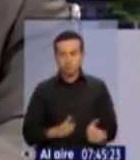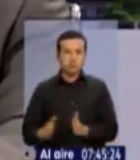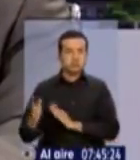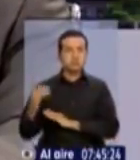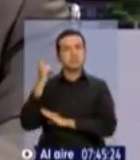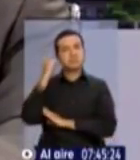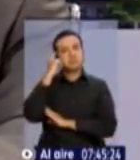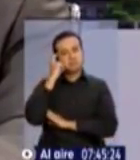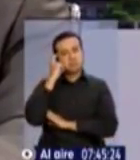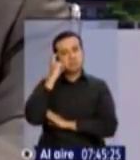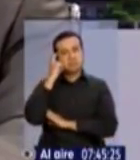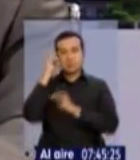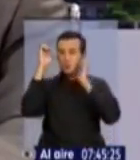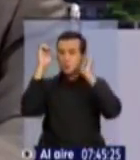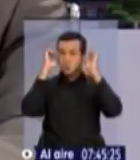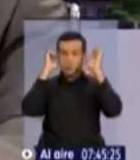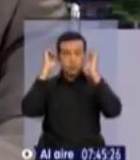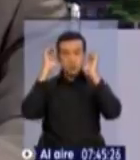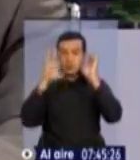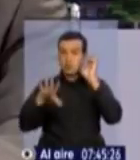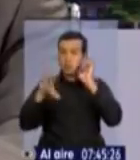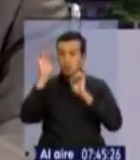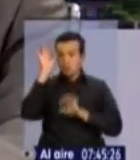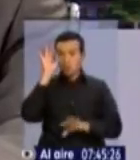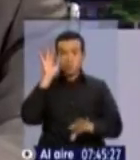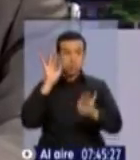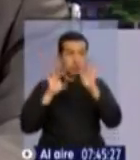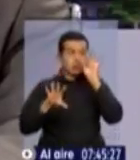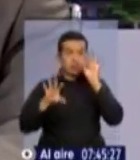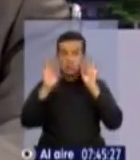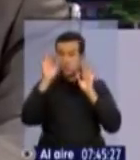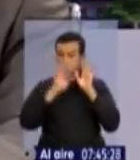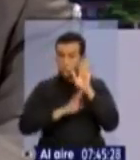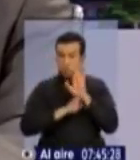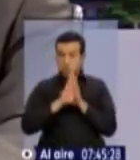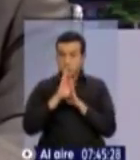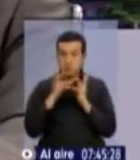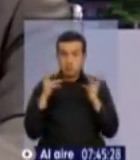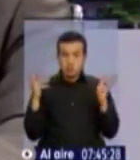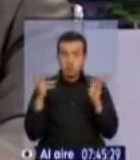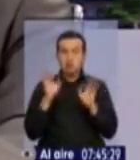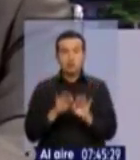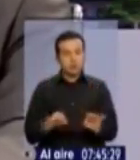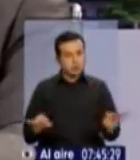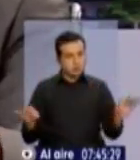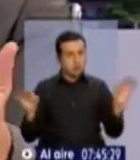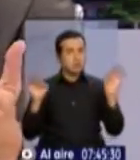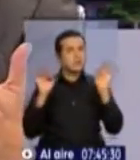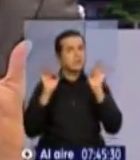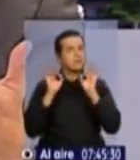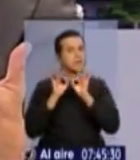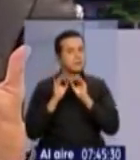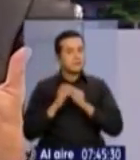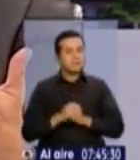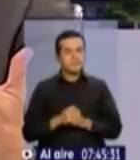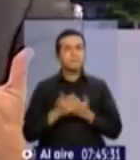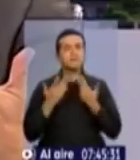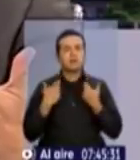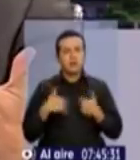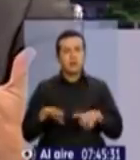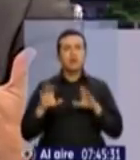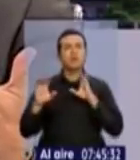táctica que se escoja para que eso funcione efectivamente es fundamental ya habíamos hablado antes de